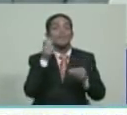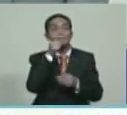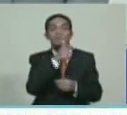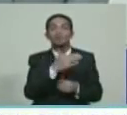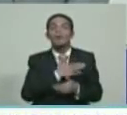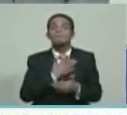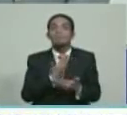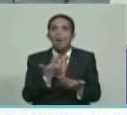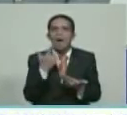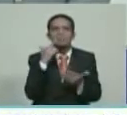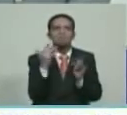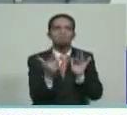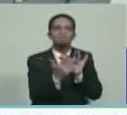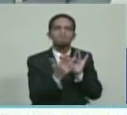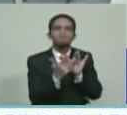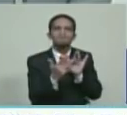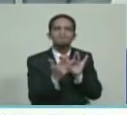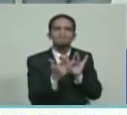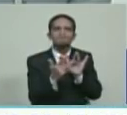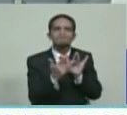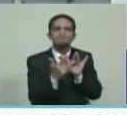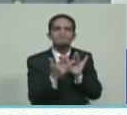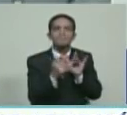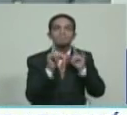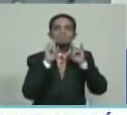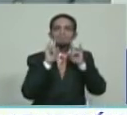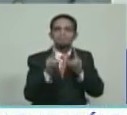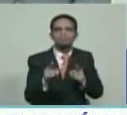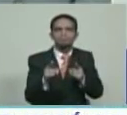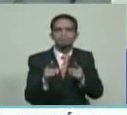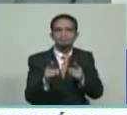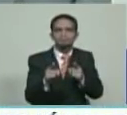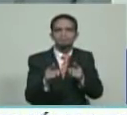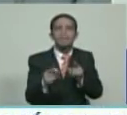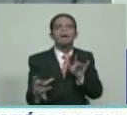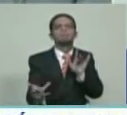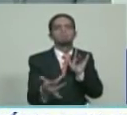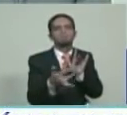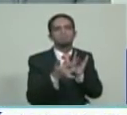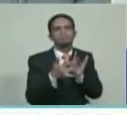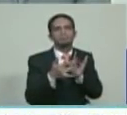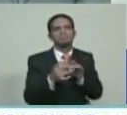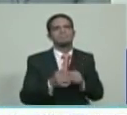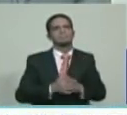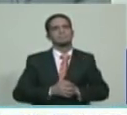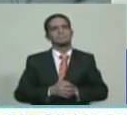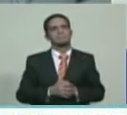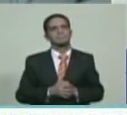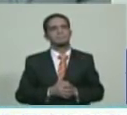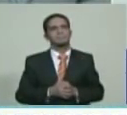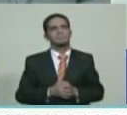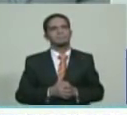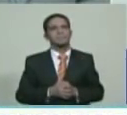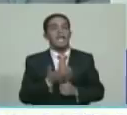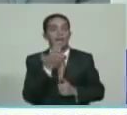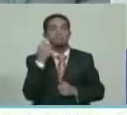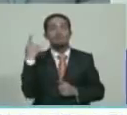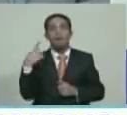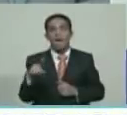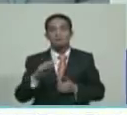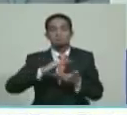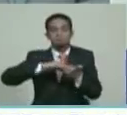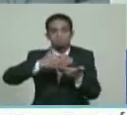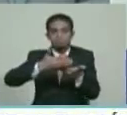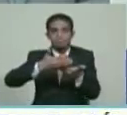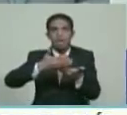pues deben tener conectividad de mi internet y el acceso a la página una computadora más